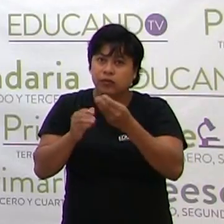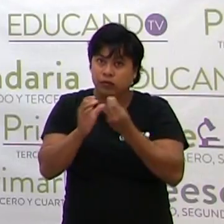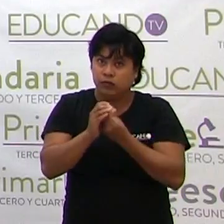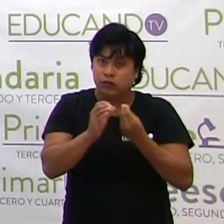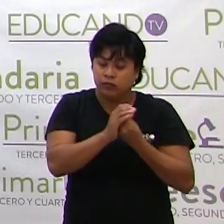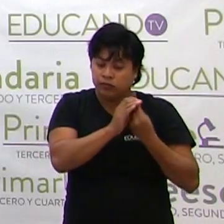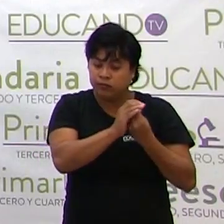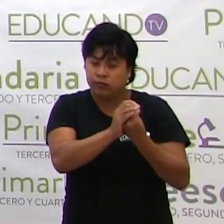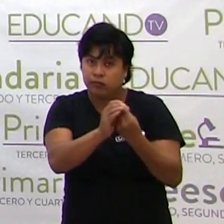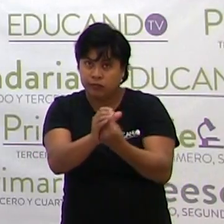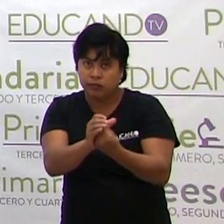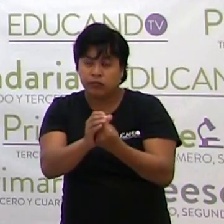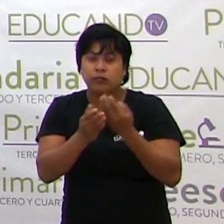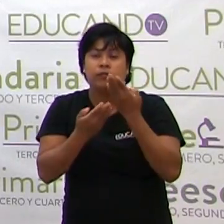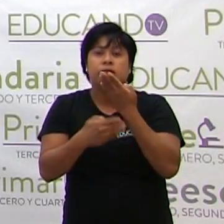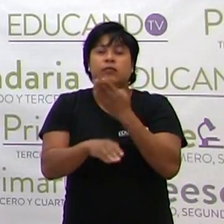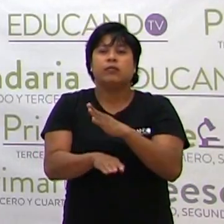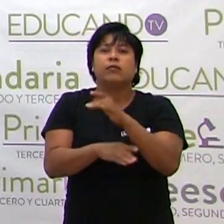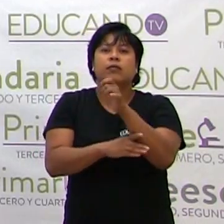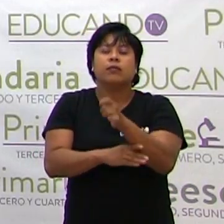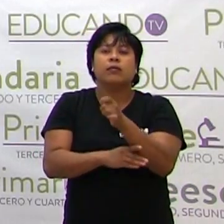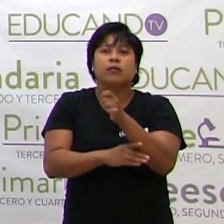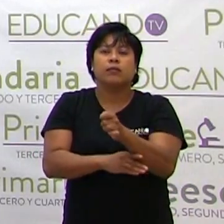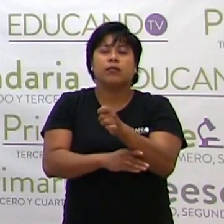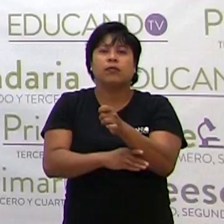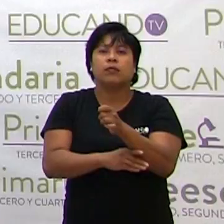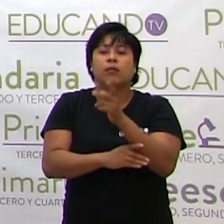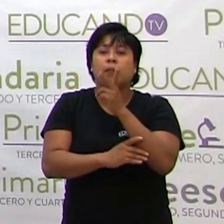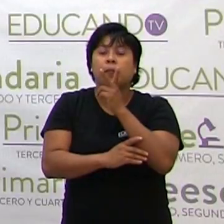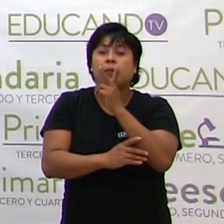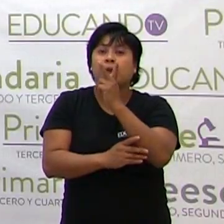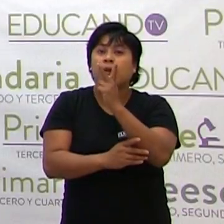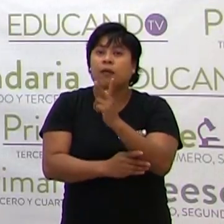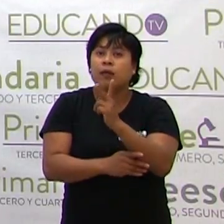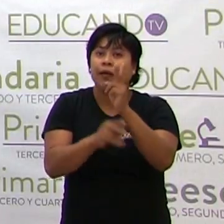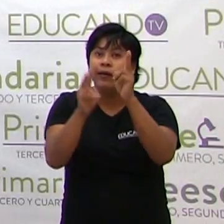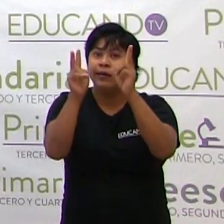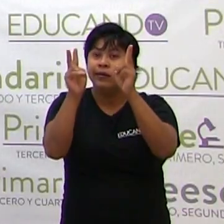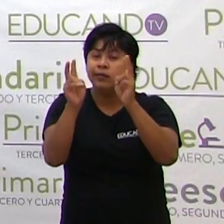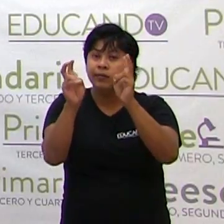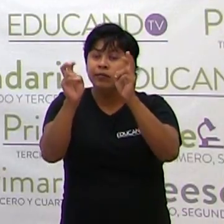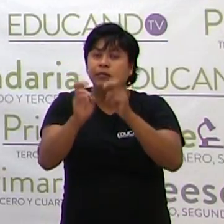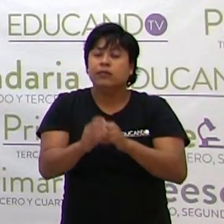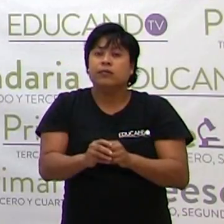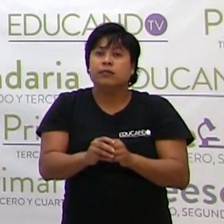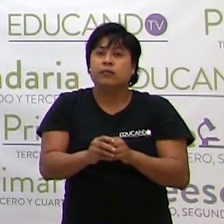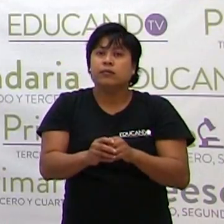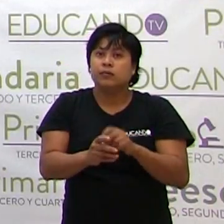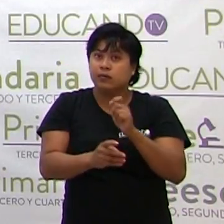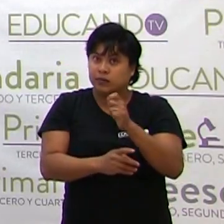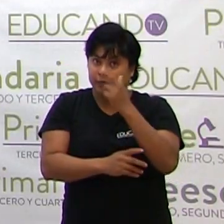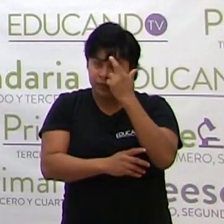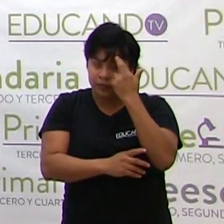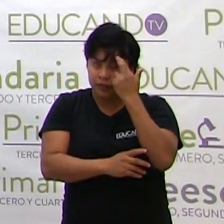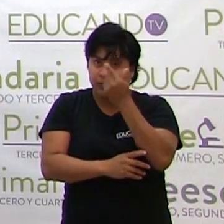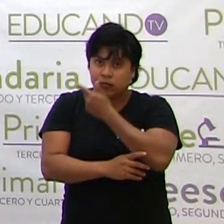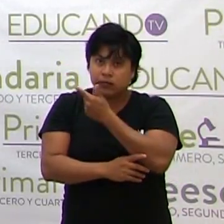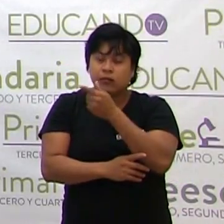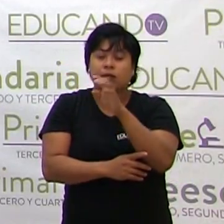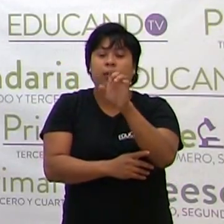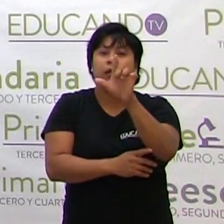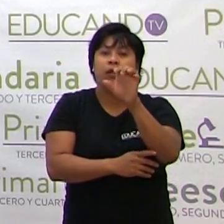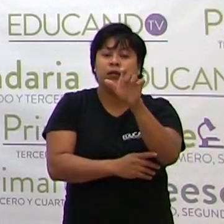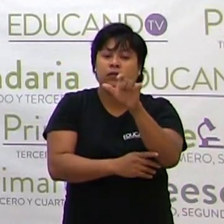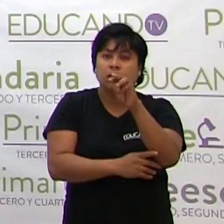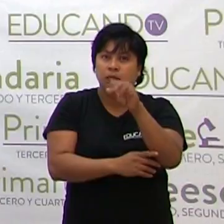sesiones sobre lo que es la palabra. ¿Lo recuerdas? Vimos el lexema,